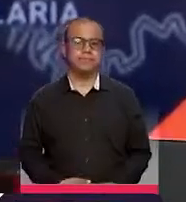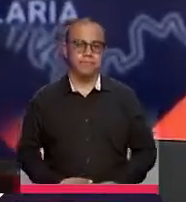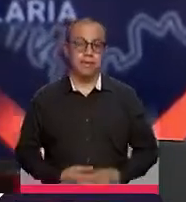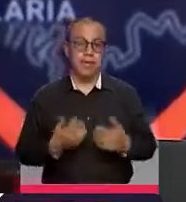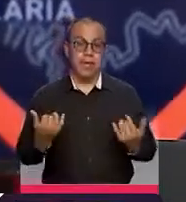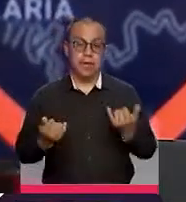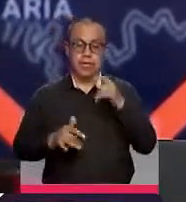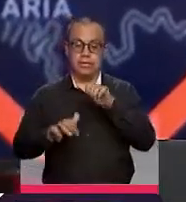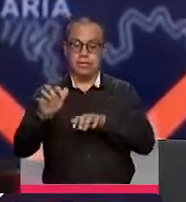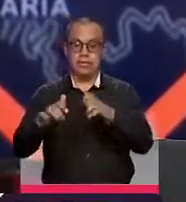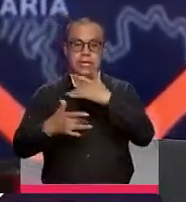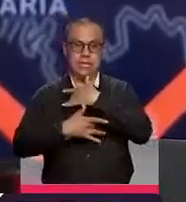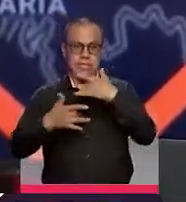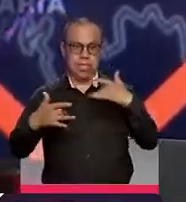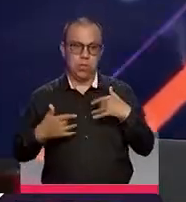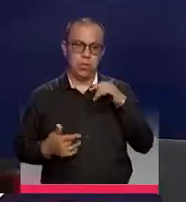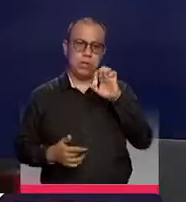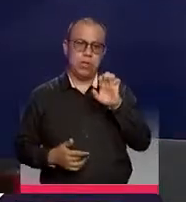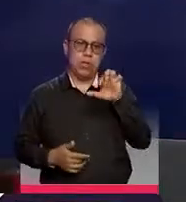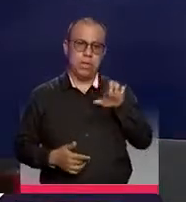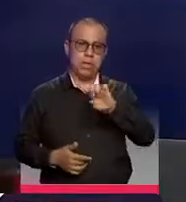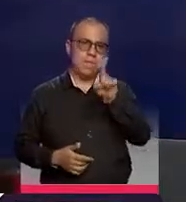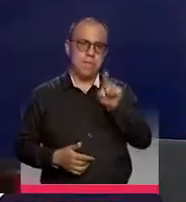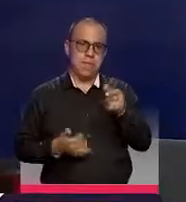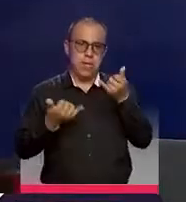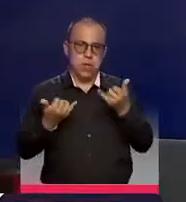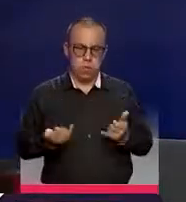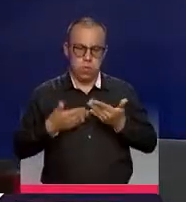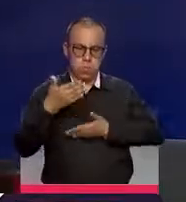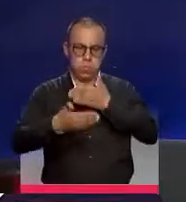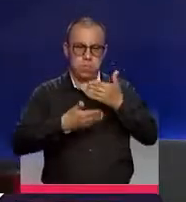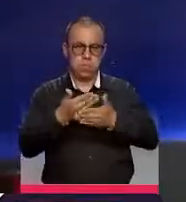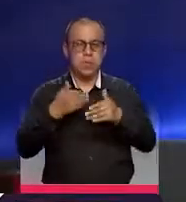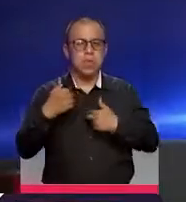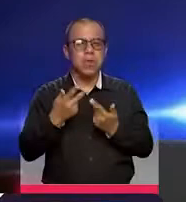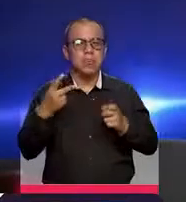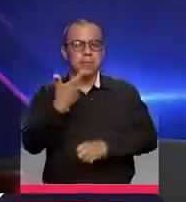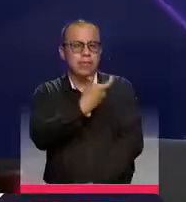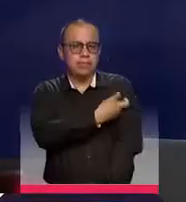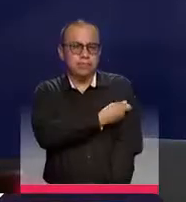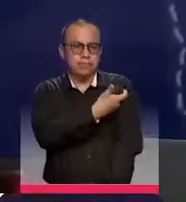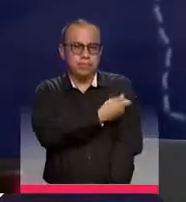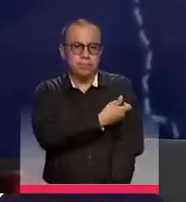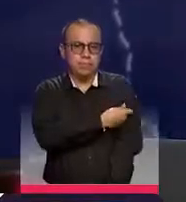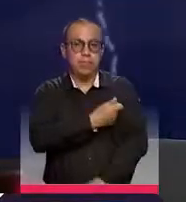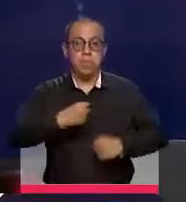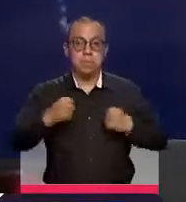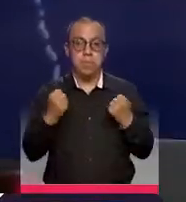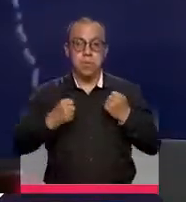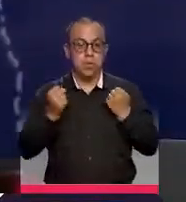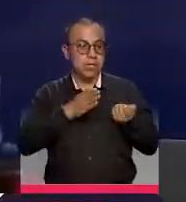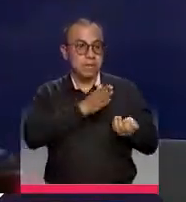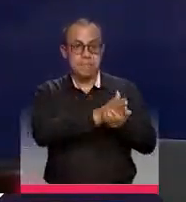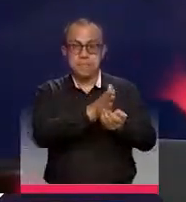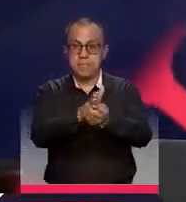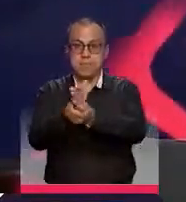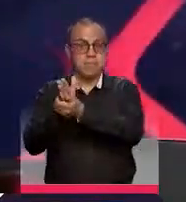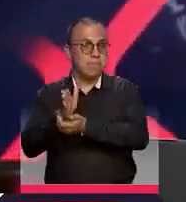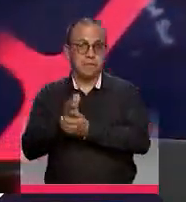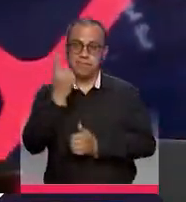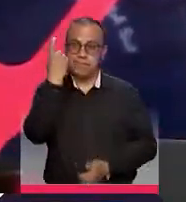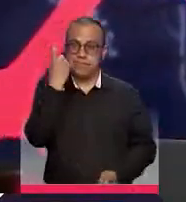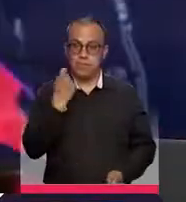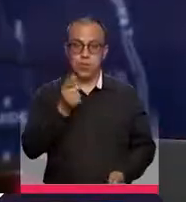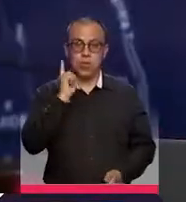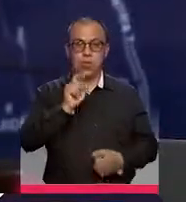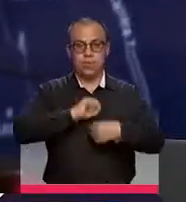La Secretaría de Salud y las EPS suscribieron un convenio para poner al día los esquemas de vacunación de los bogotanos que no se han acercado a los puestos de salud